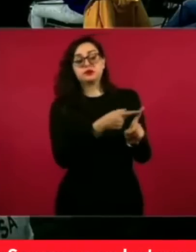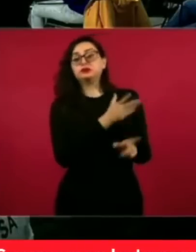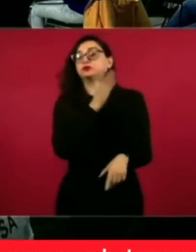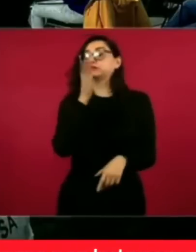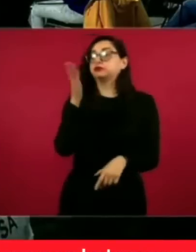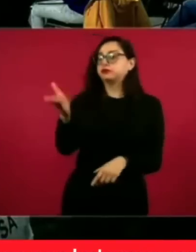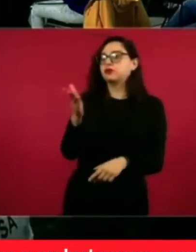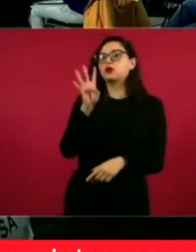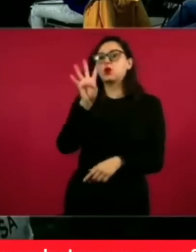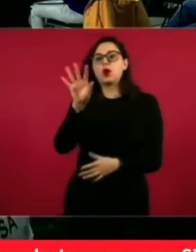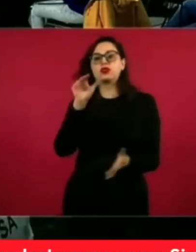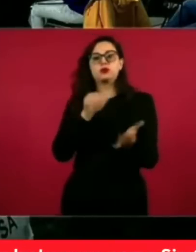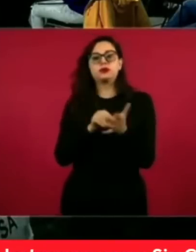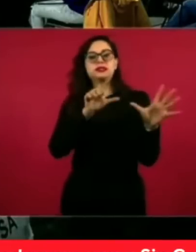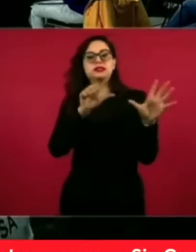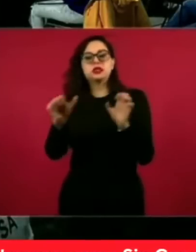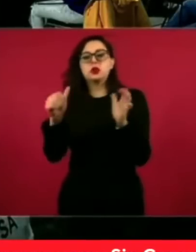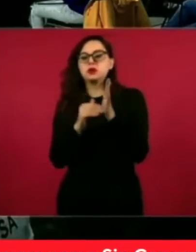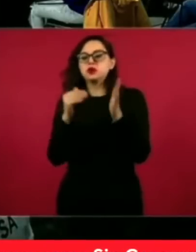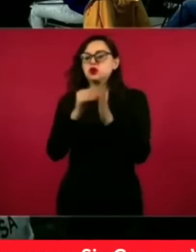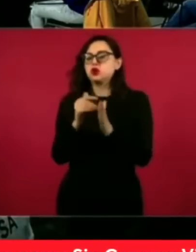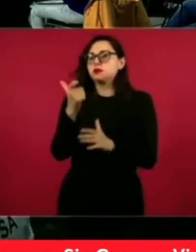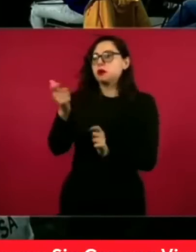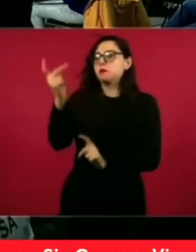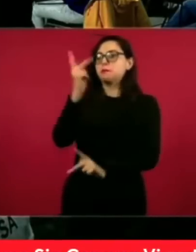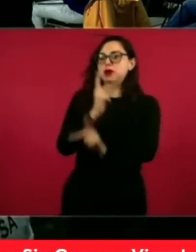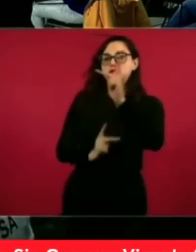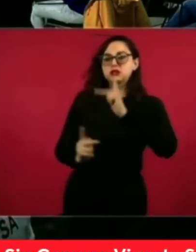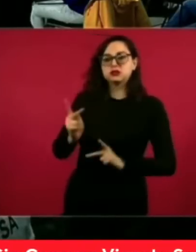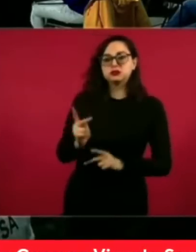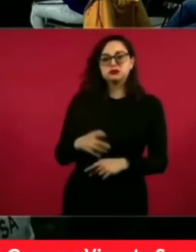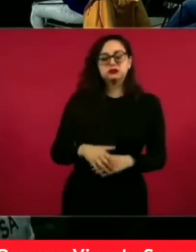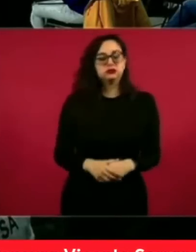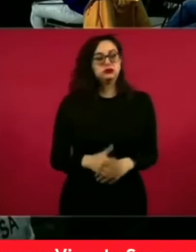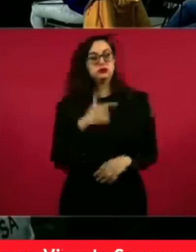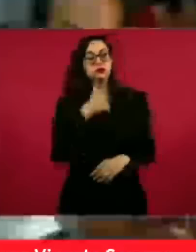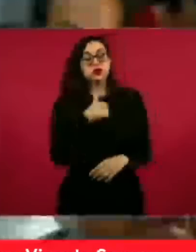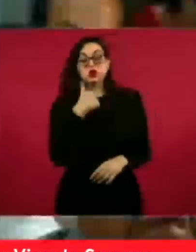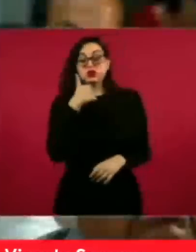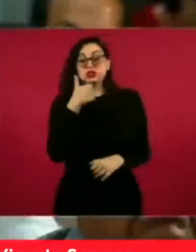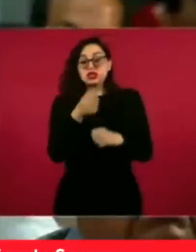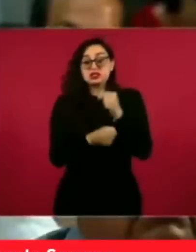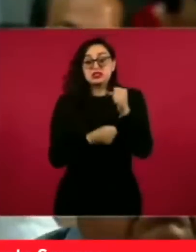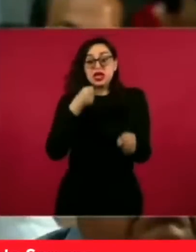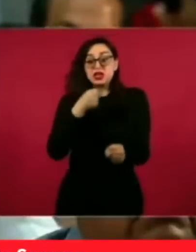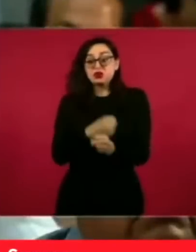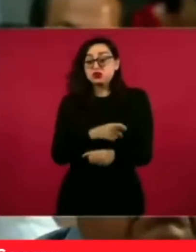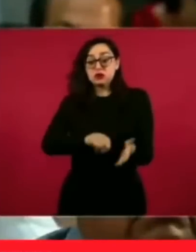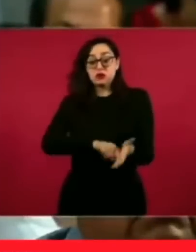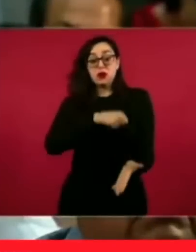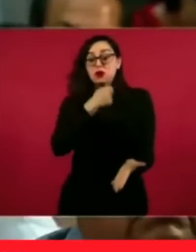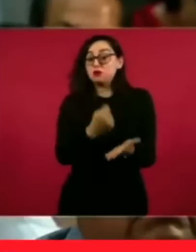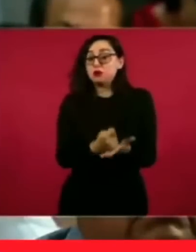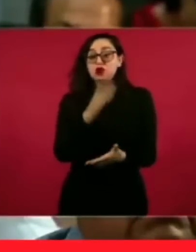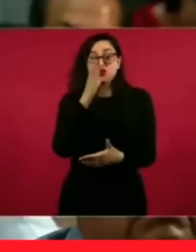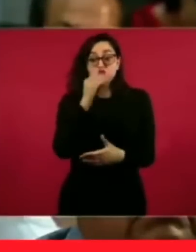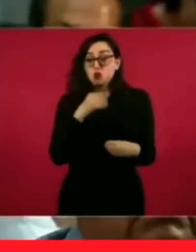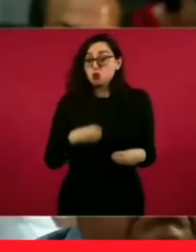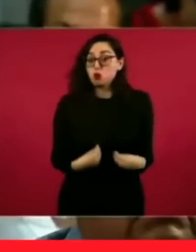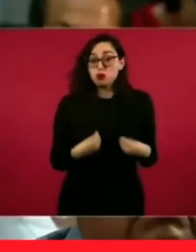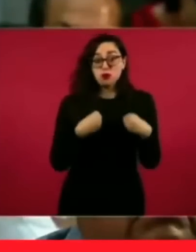4.600 millones de pesos. Yo estuve desplazada 6 años, regreso a Tamaulipas y yo tenía un perfil